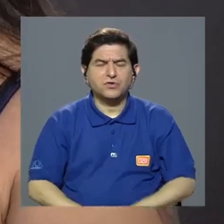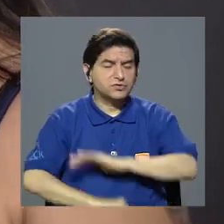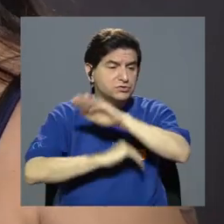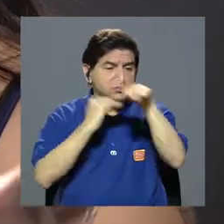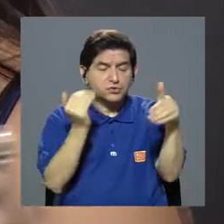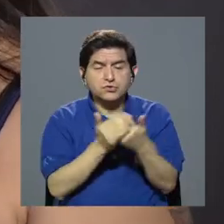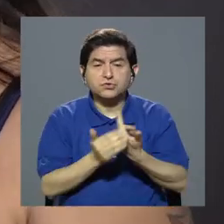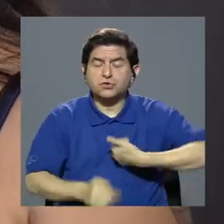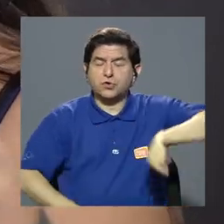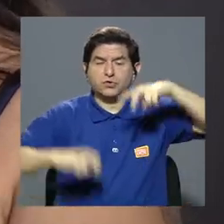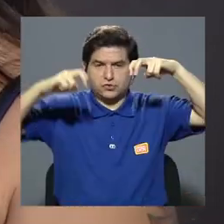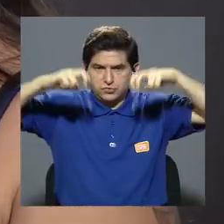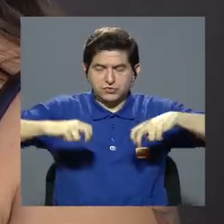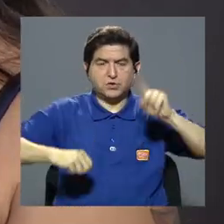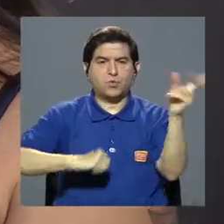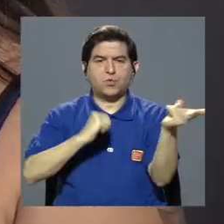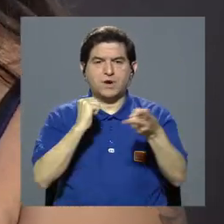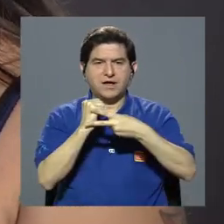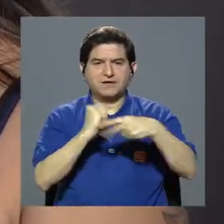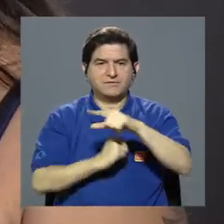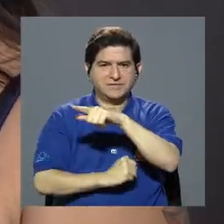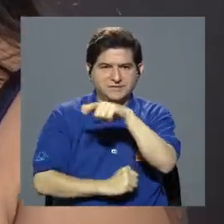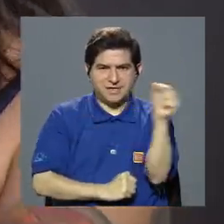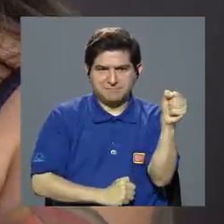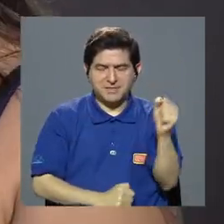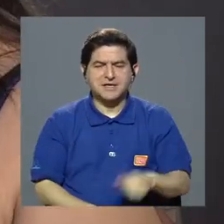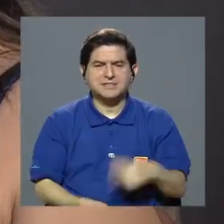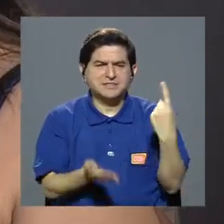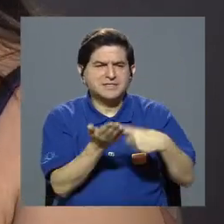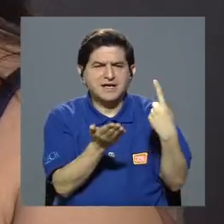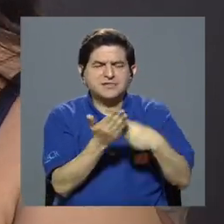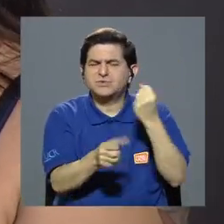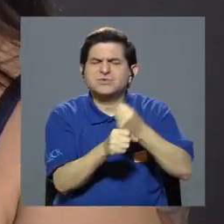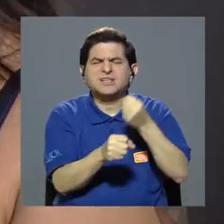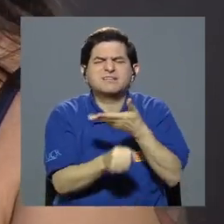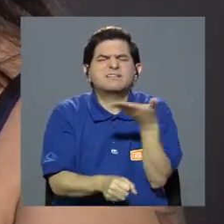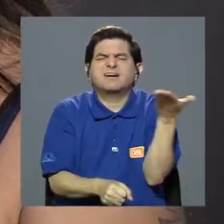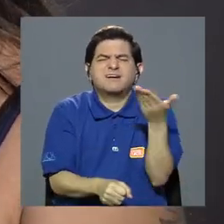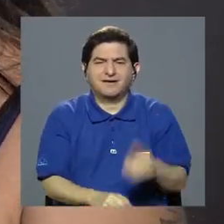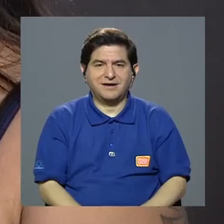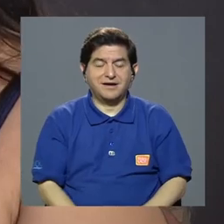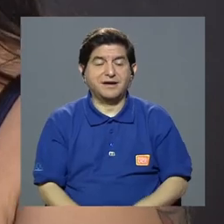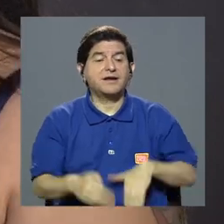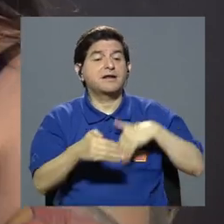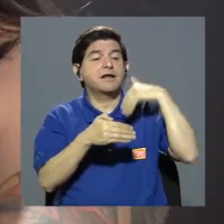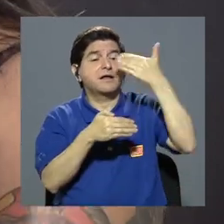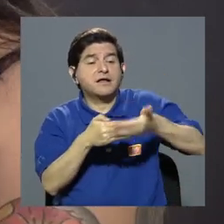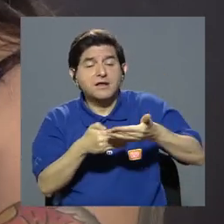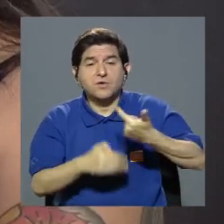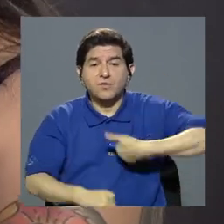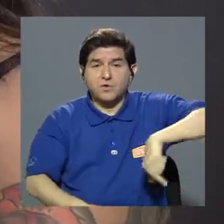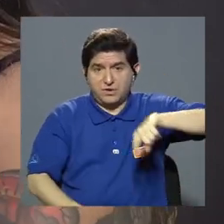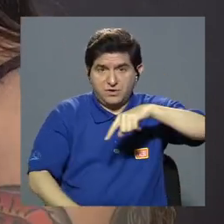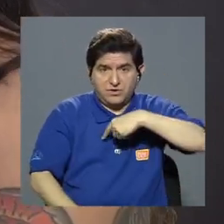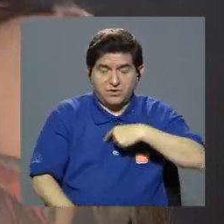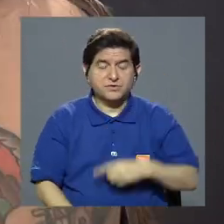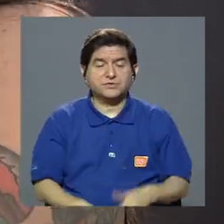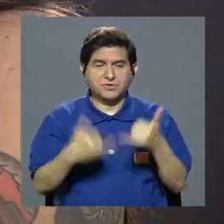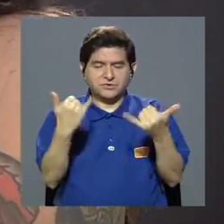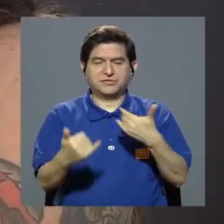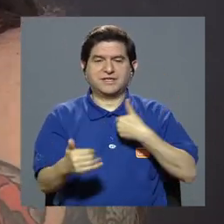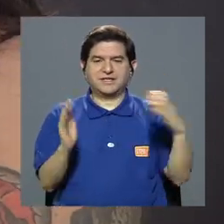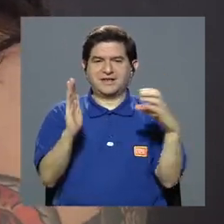todos los acercamientos todo eso nos sentamos nosotros una vez al mes todas las secciones a discutir qué es lo que estamos trabajando y a partir de eso entonces generan